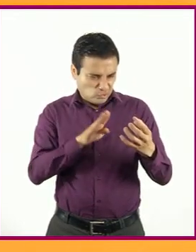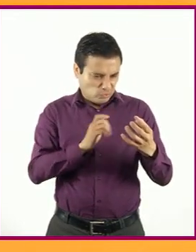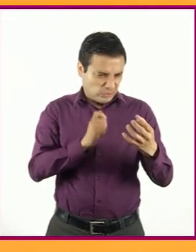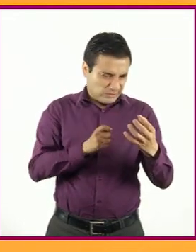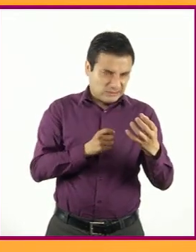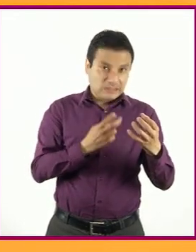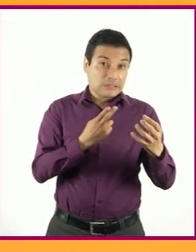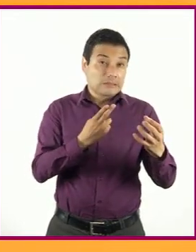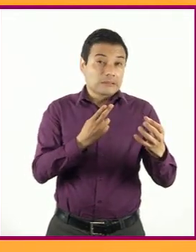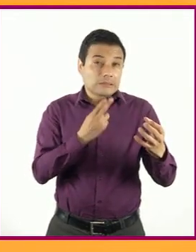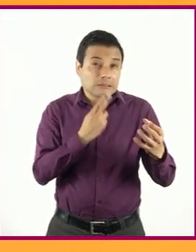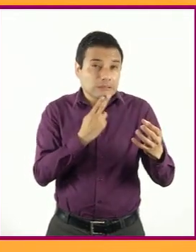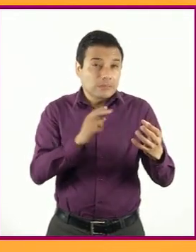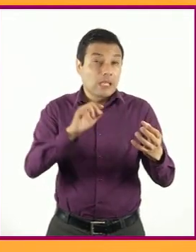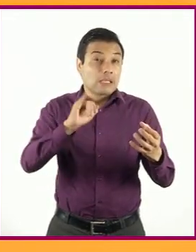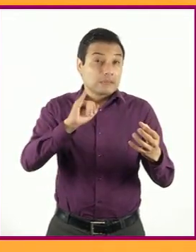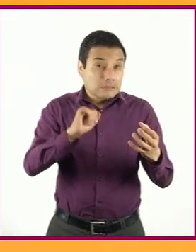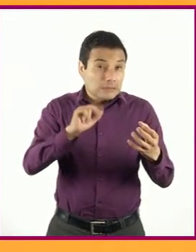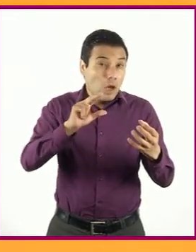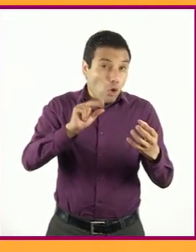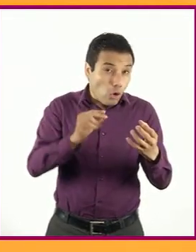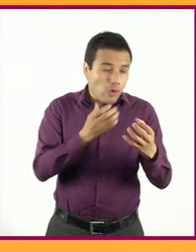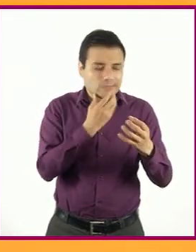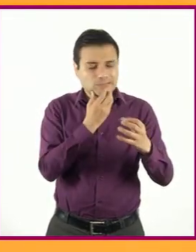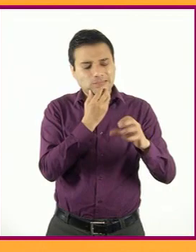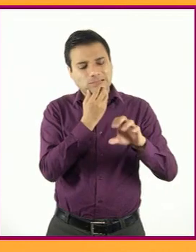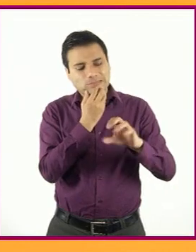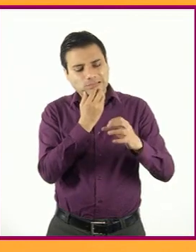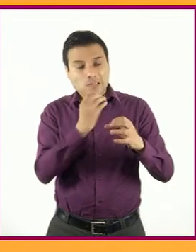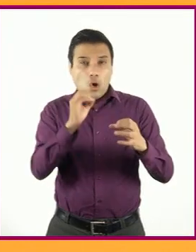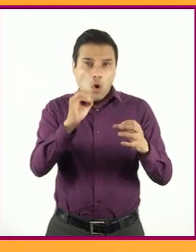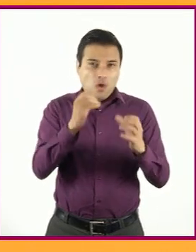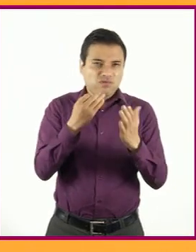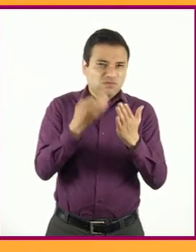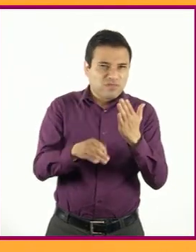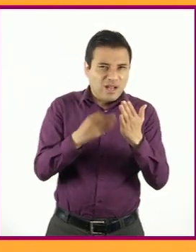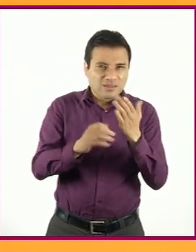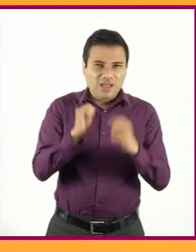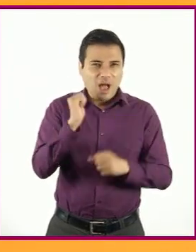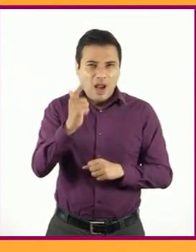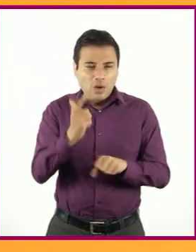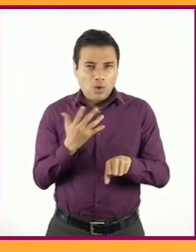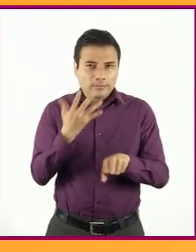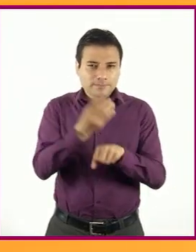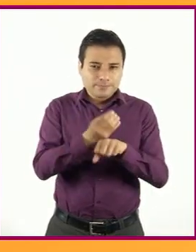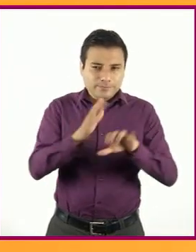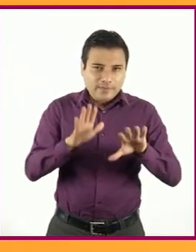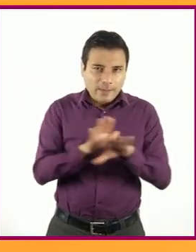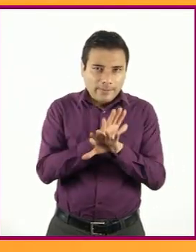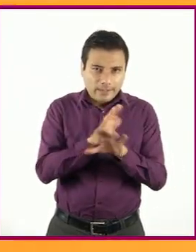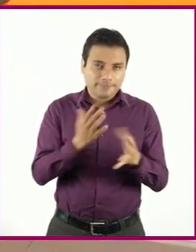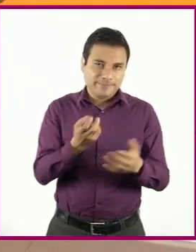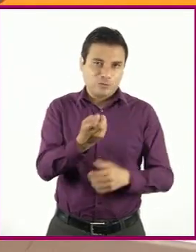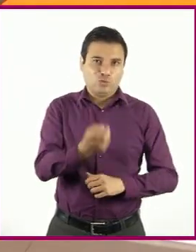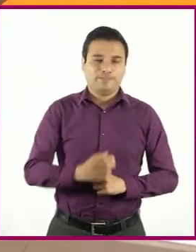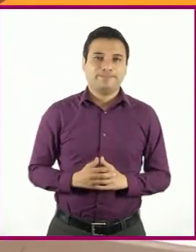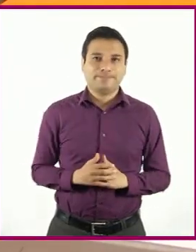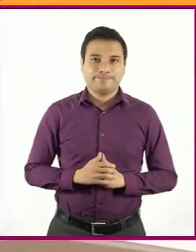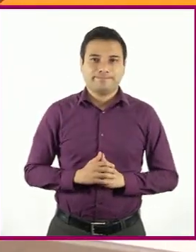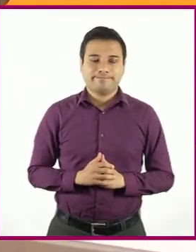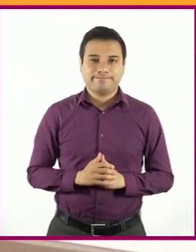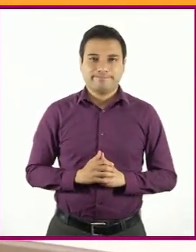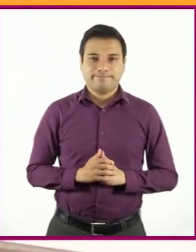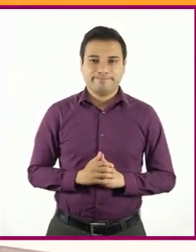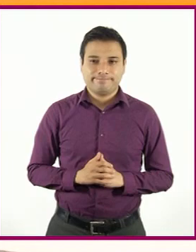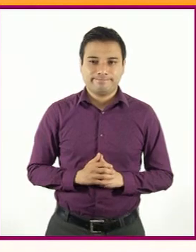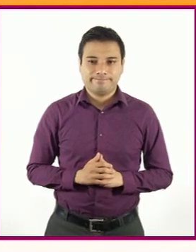si funciona realmente el artículo o producto o si requerimos hacer ajustes en el diseño de nuestro objeto técnico. De esta